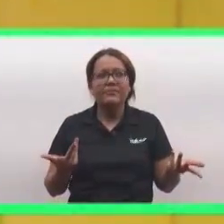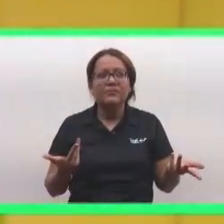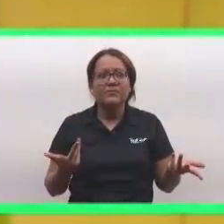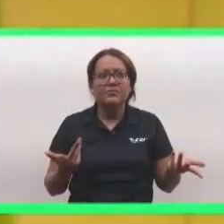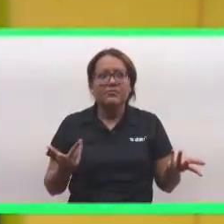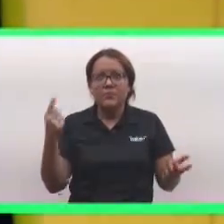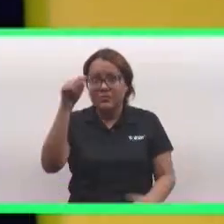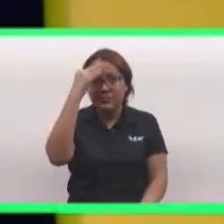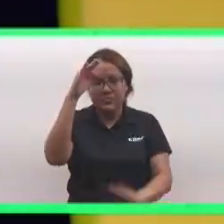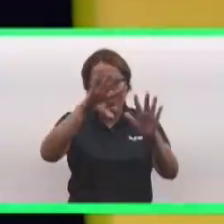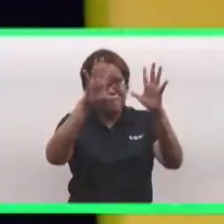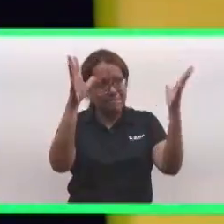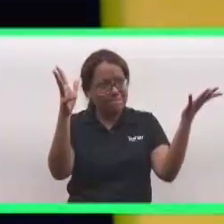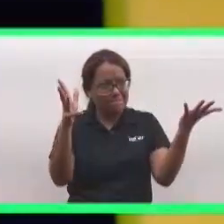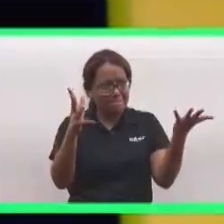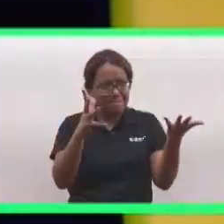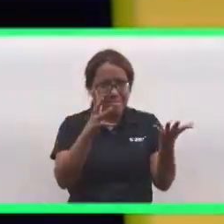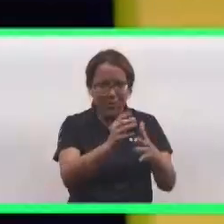El mundo está en crisis.